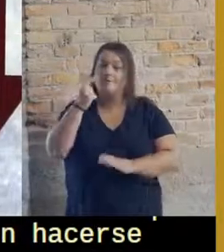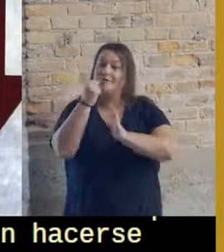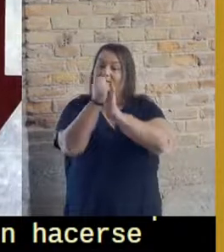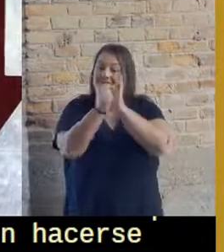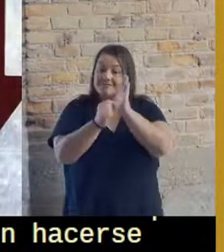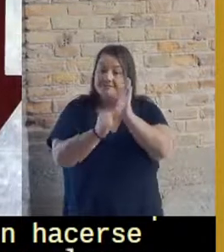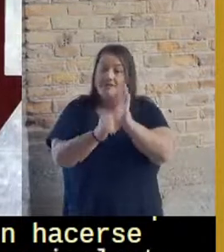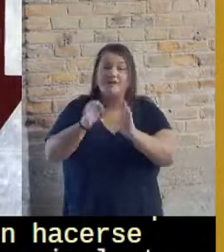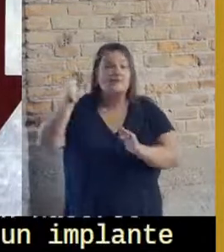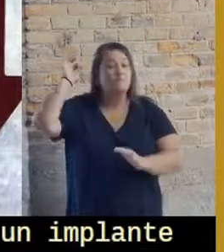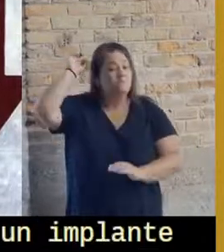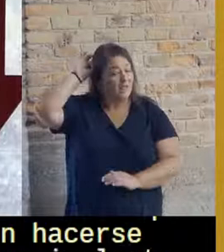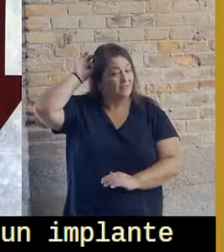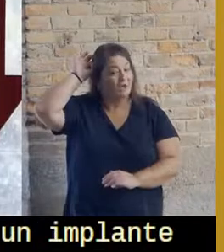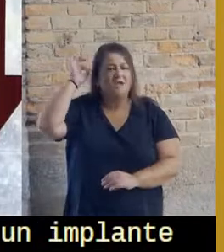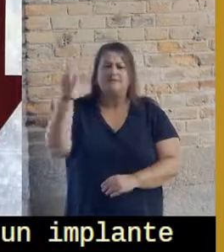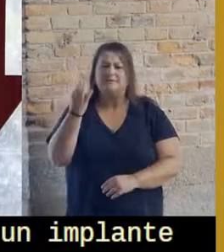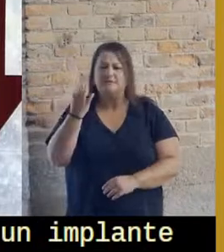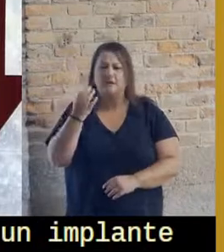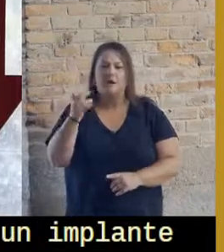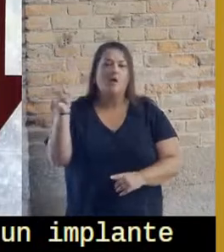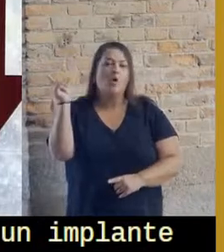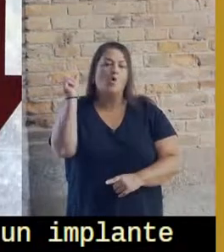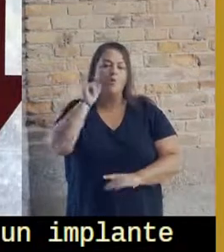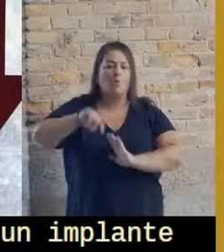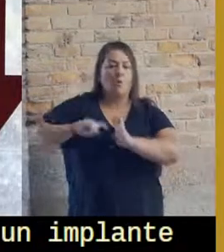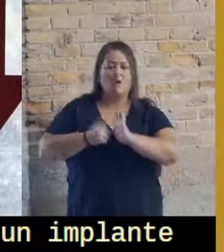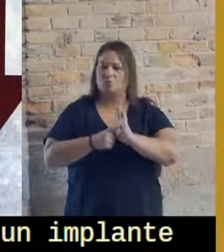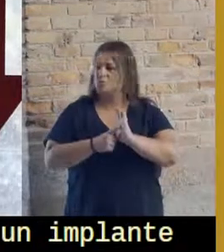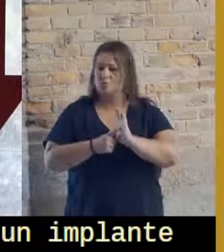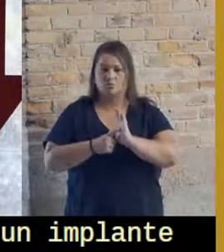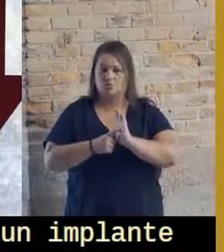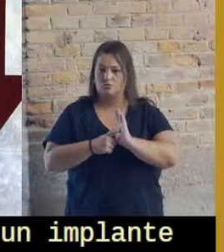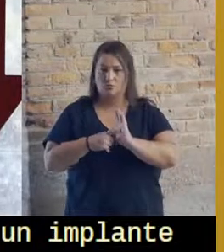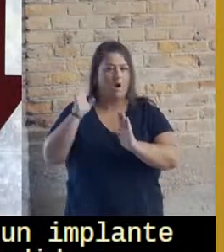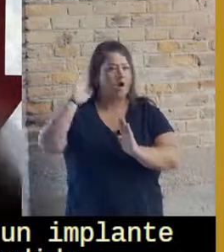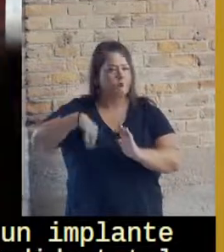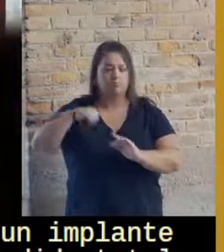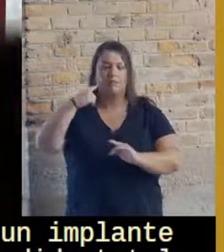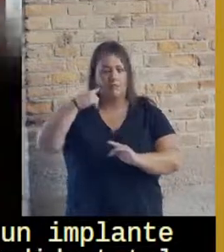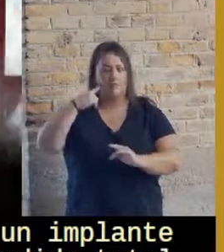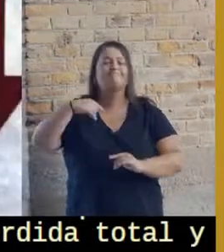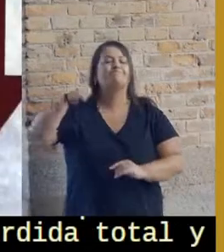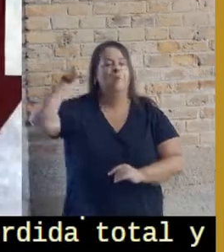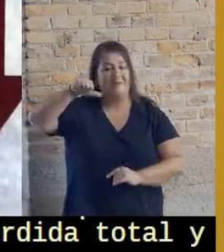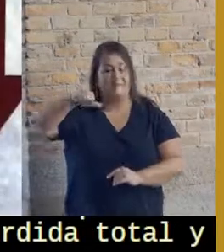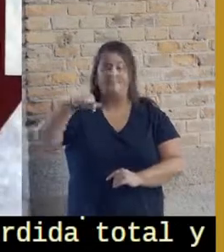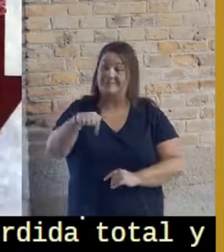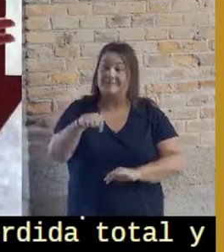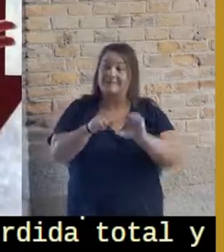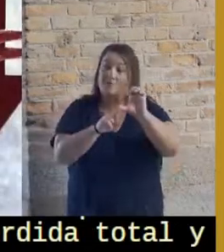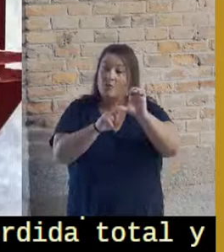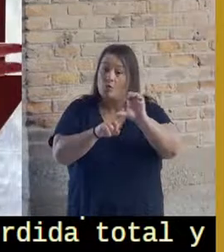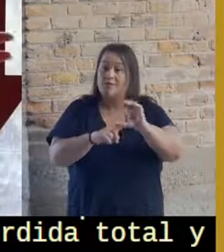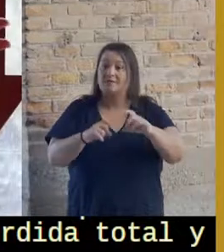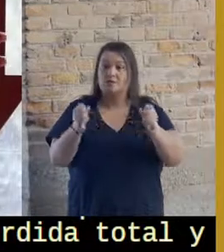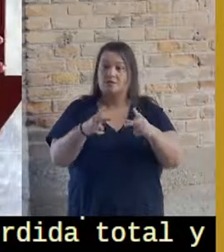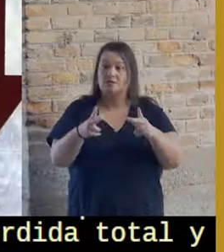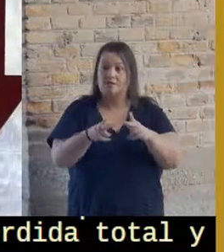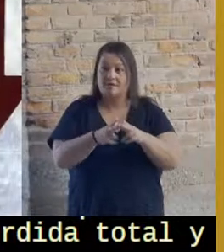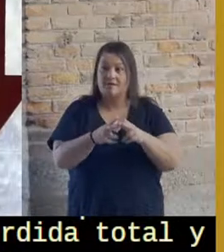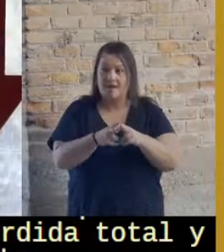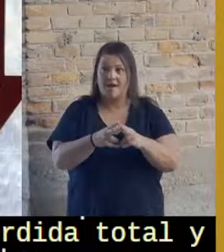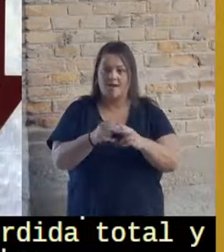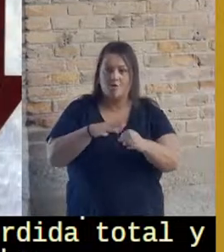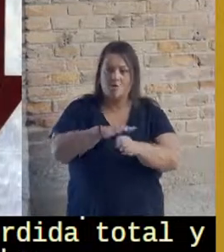para hacerte un implante coclear es tener pérdida absoluta de oído vale es Pérdida total y luego aquí fadura la seguridad social te lo